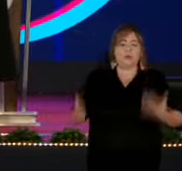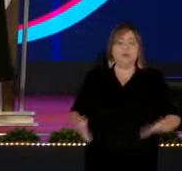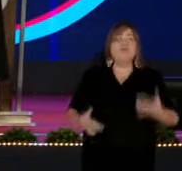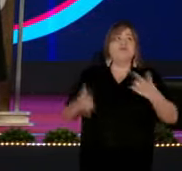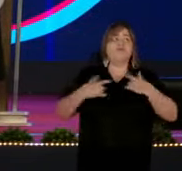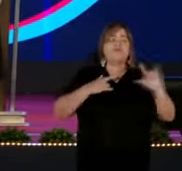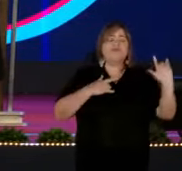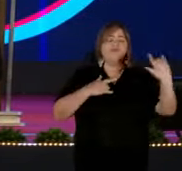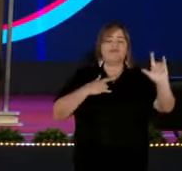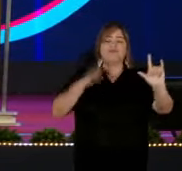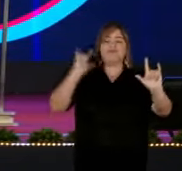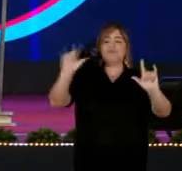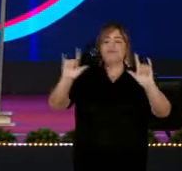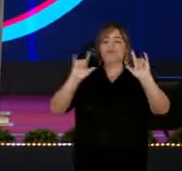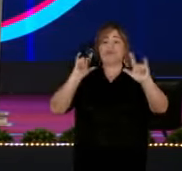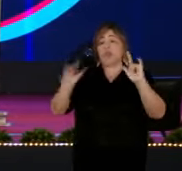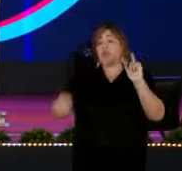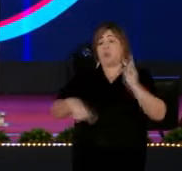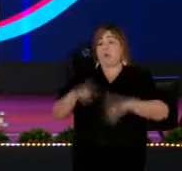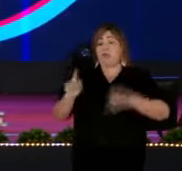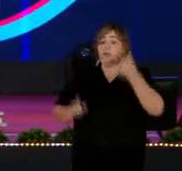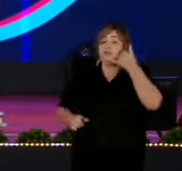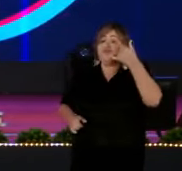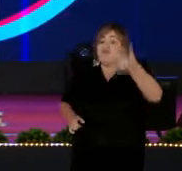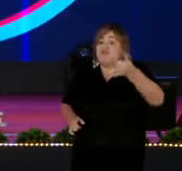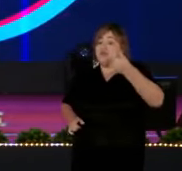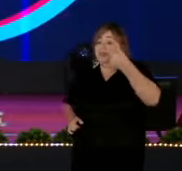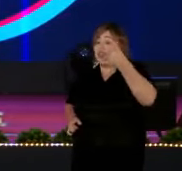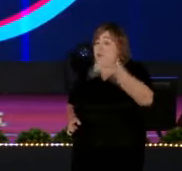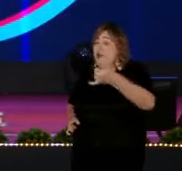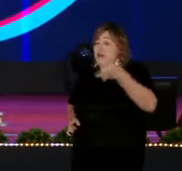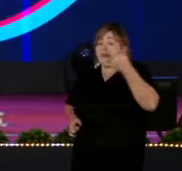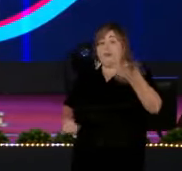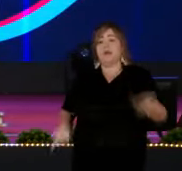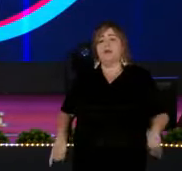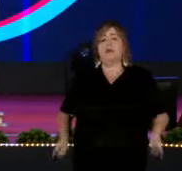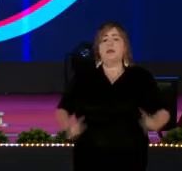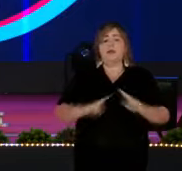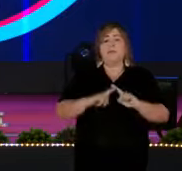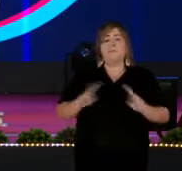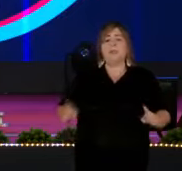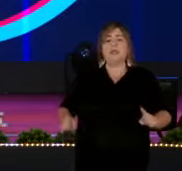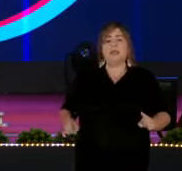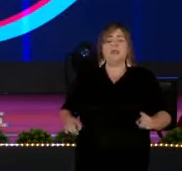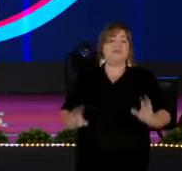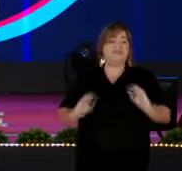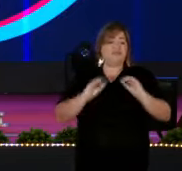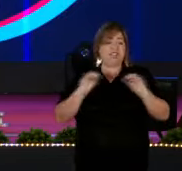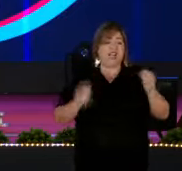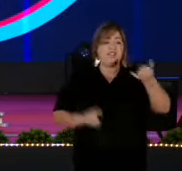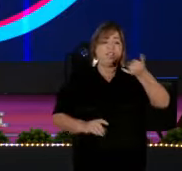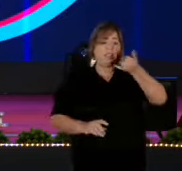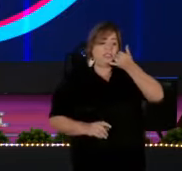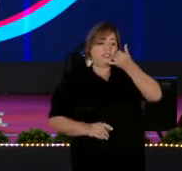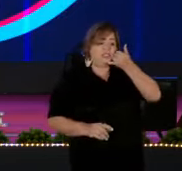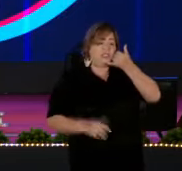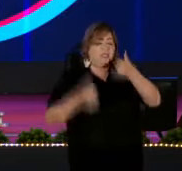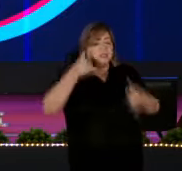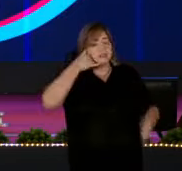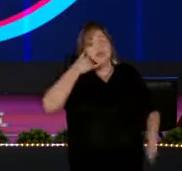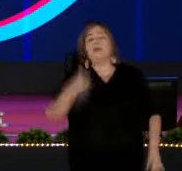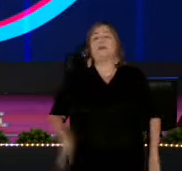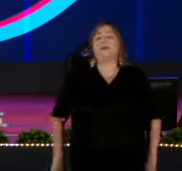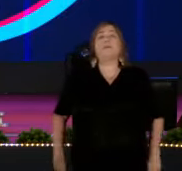a todos y mi gusto es llamarlos a todos, todos los días, los hermanos, todos. Pero si no te llaman y si te fallamos en eso,